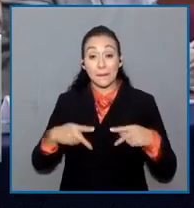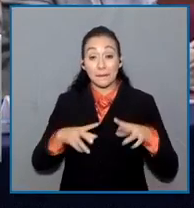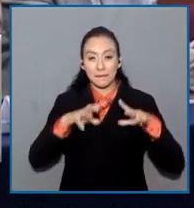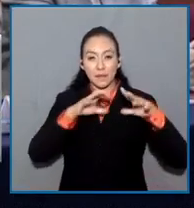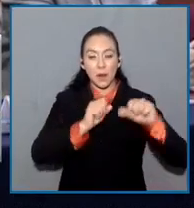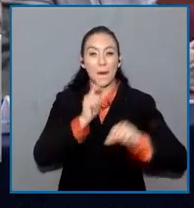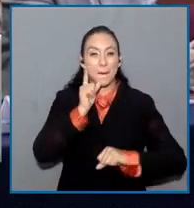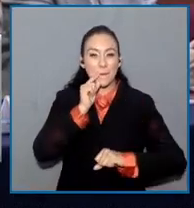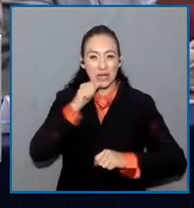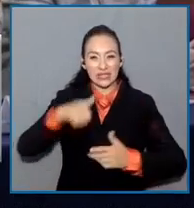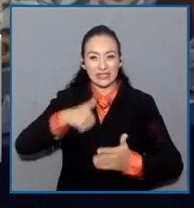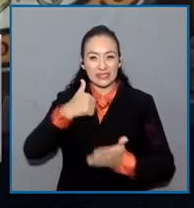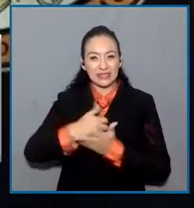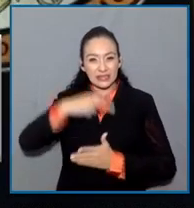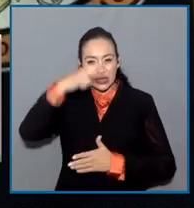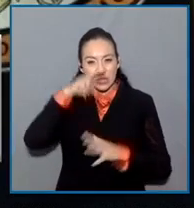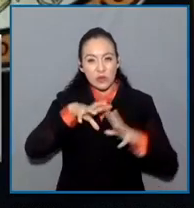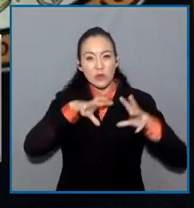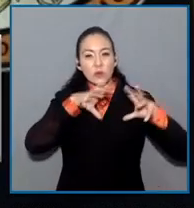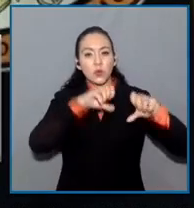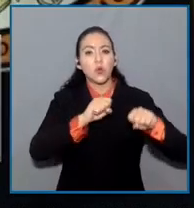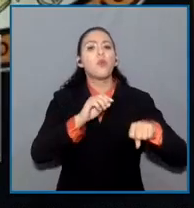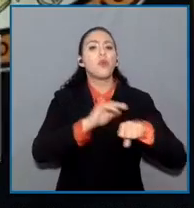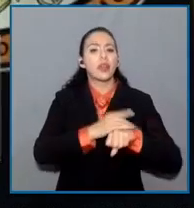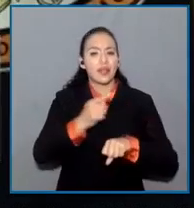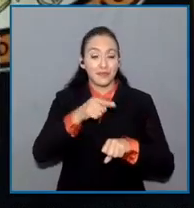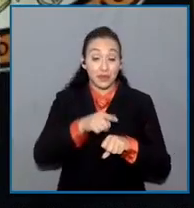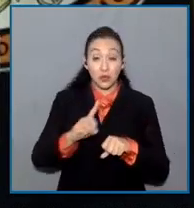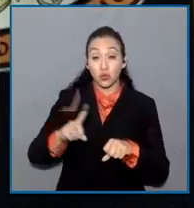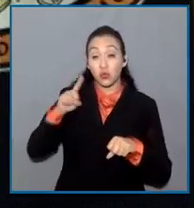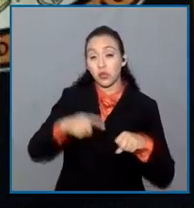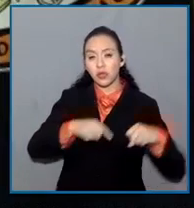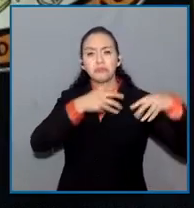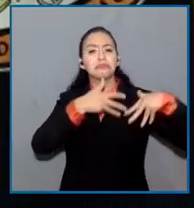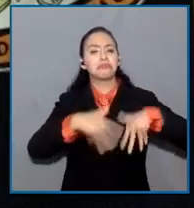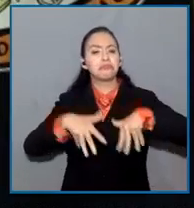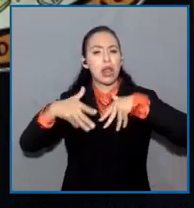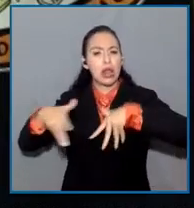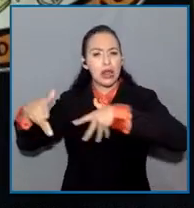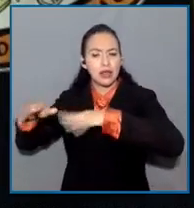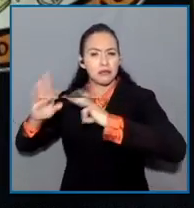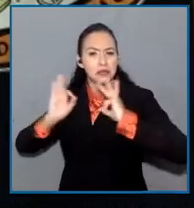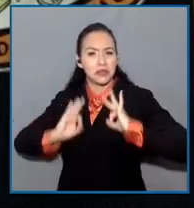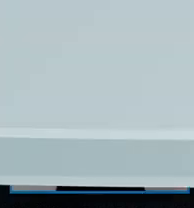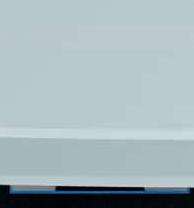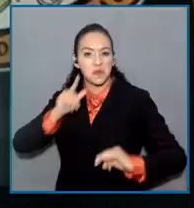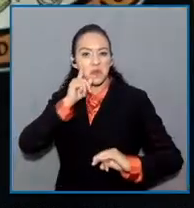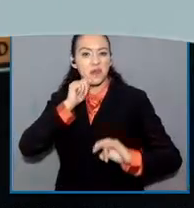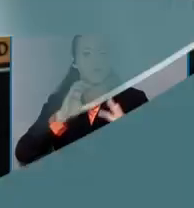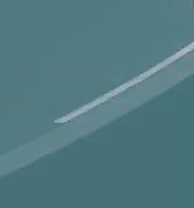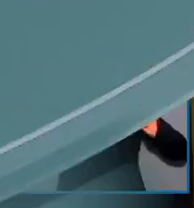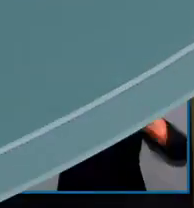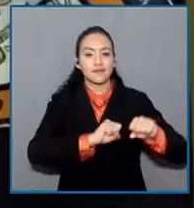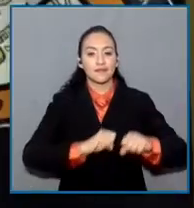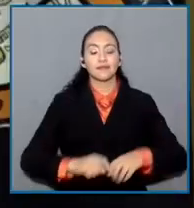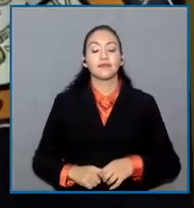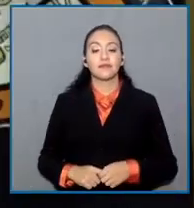México durante una protesta en el marco de un evento de la Fórmula 1.